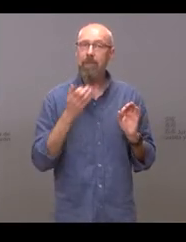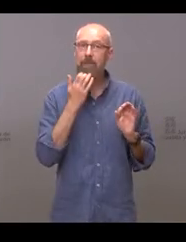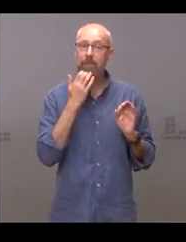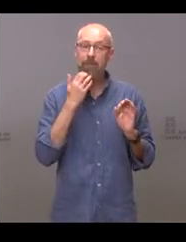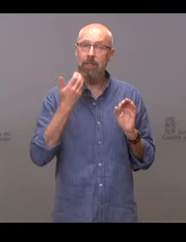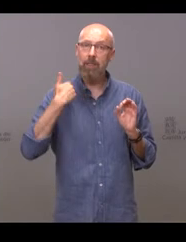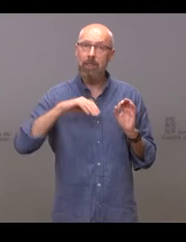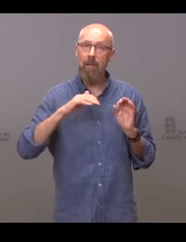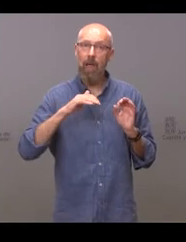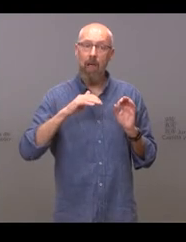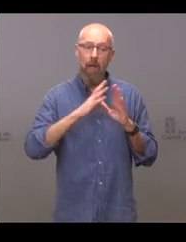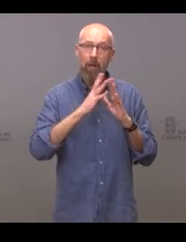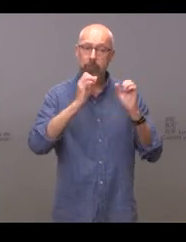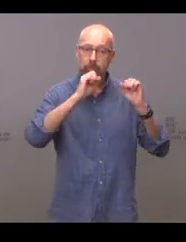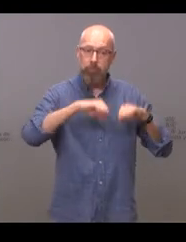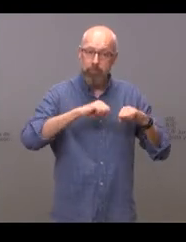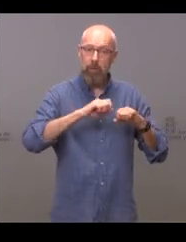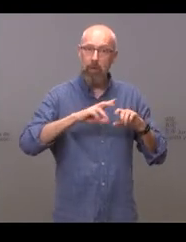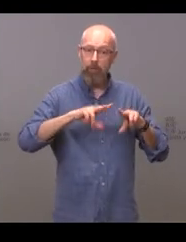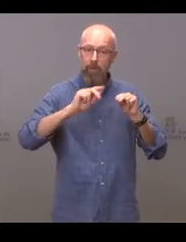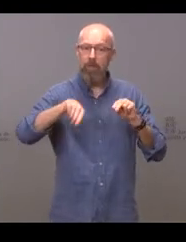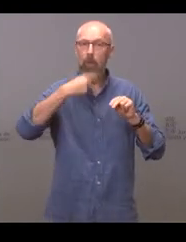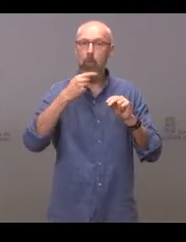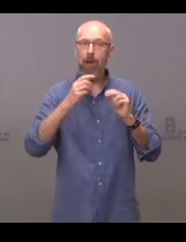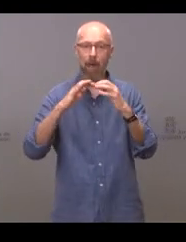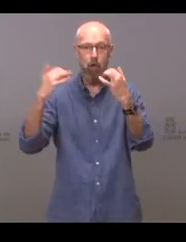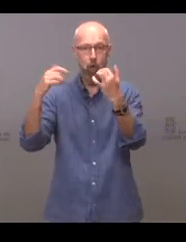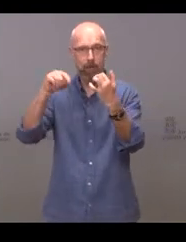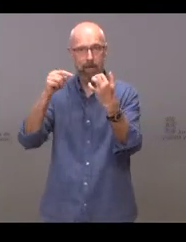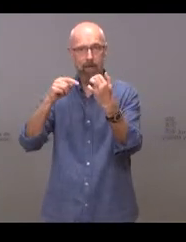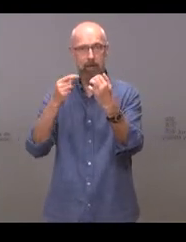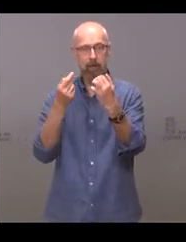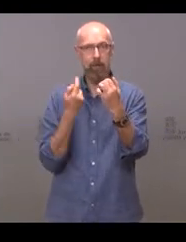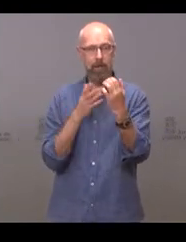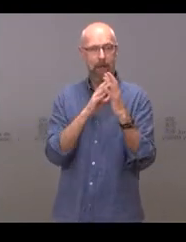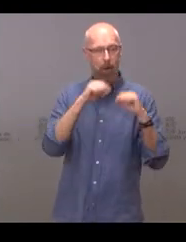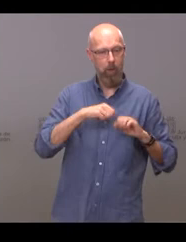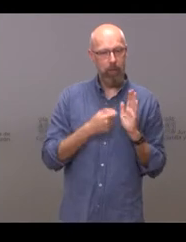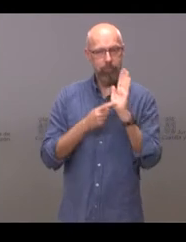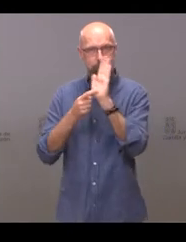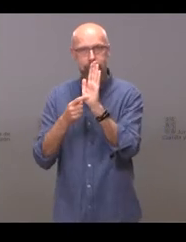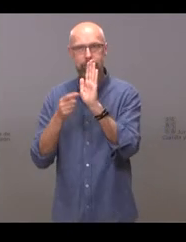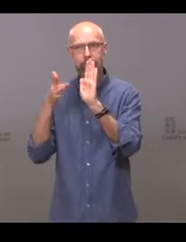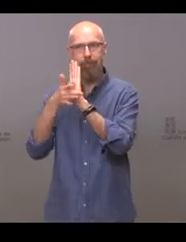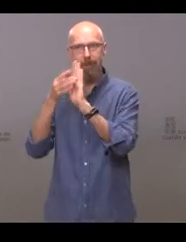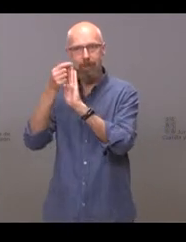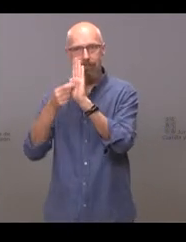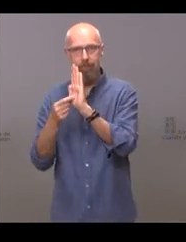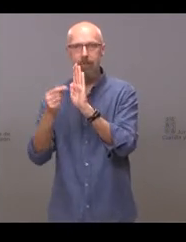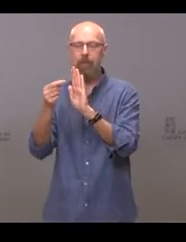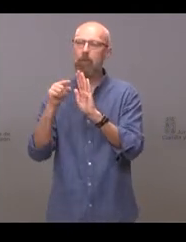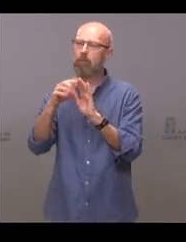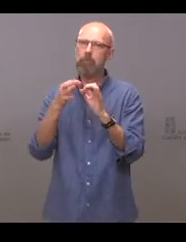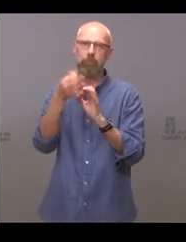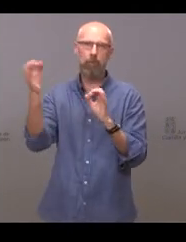a las cortes comparecemos en las cortes y presentamos los acuerdos que realmente hemos negocio durante durante esos esos años